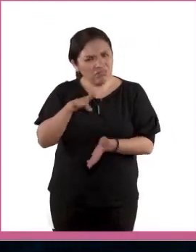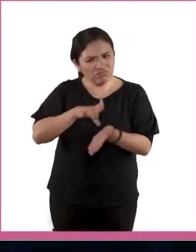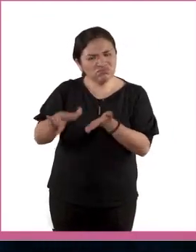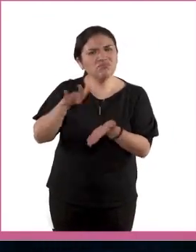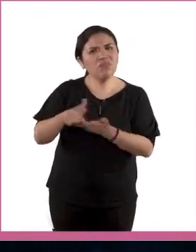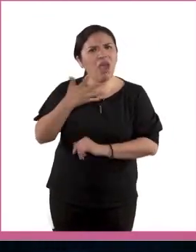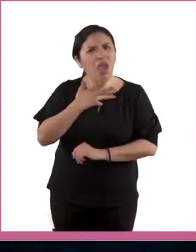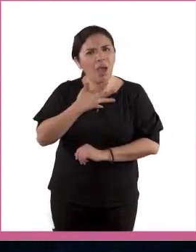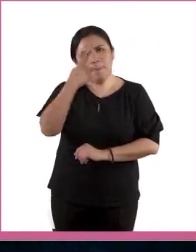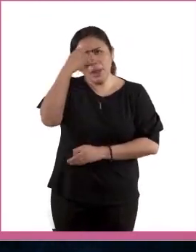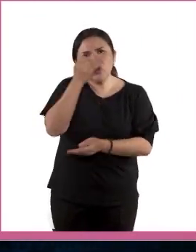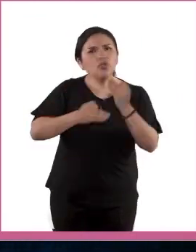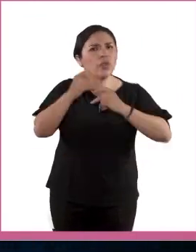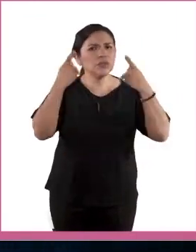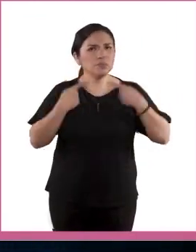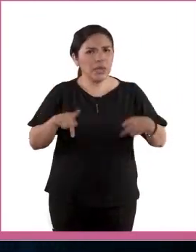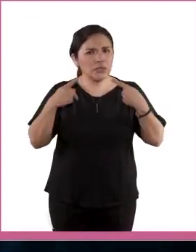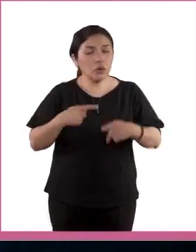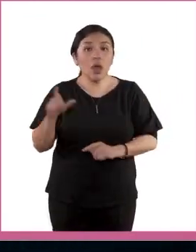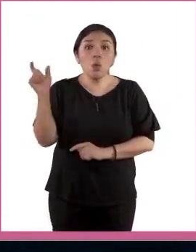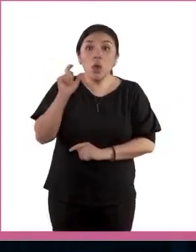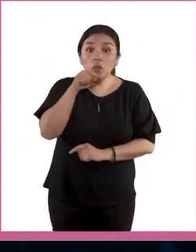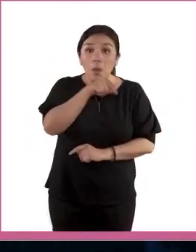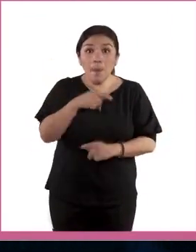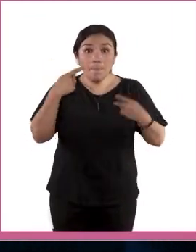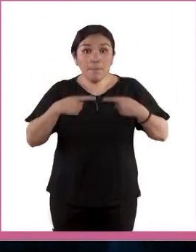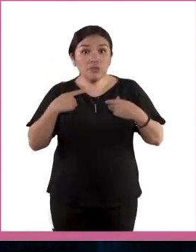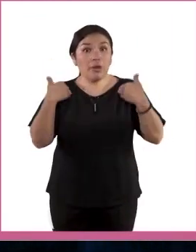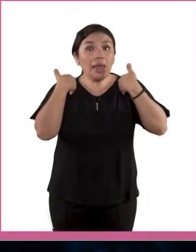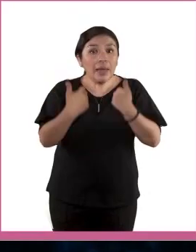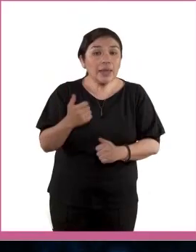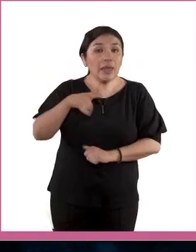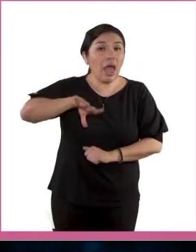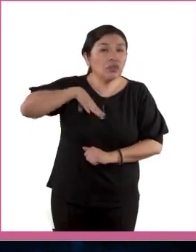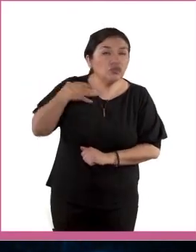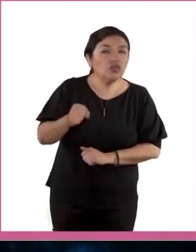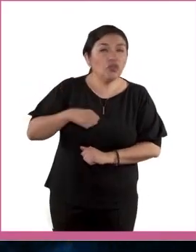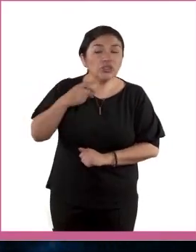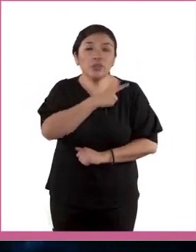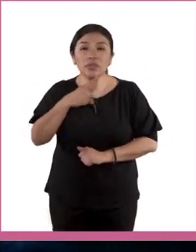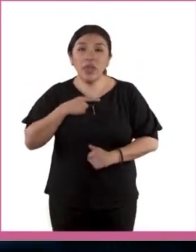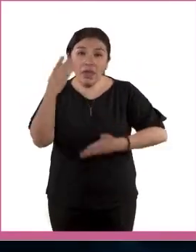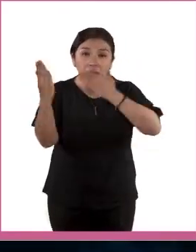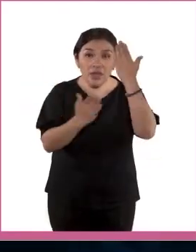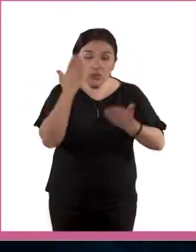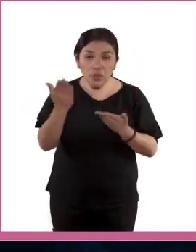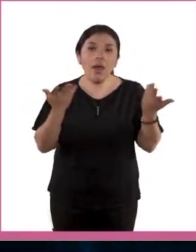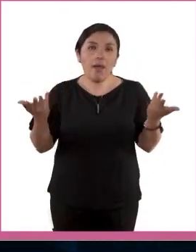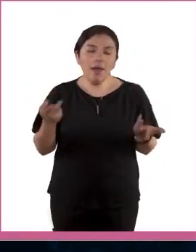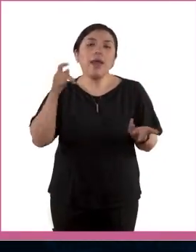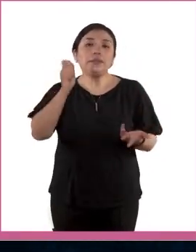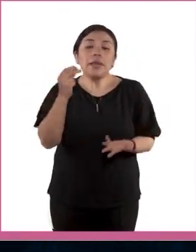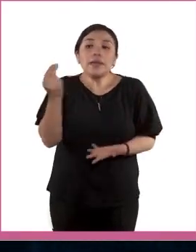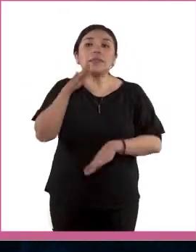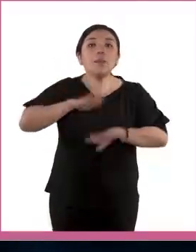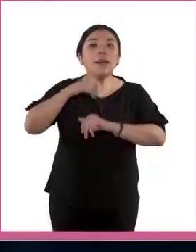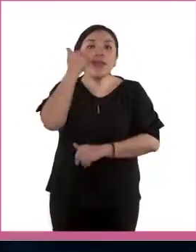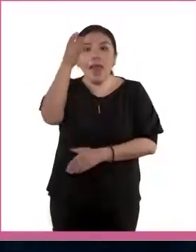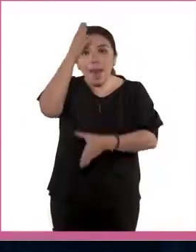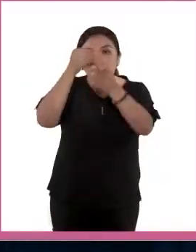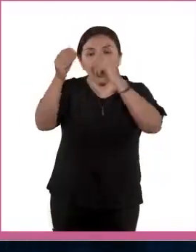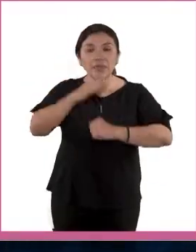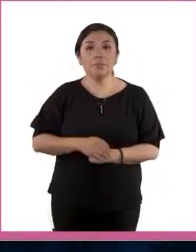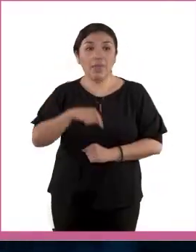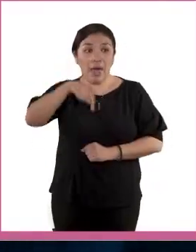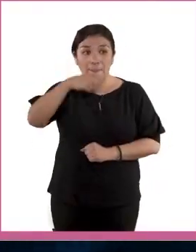y buena para cualquier persona, siempre y cuando esta persona entienda el esfuerzo que conlleva estudiar y tenga una alta necesidad de aprendizaje. El